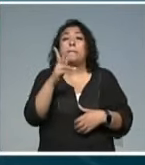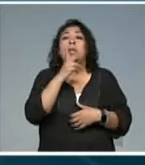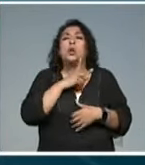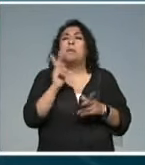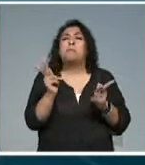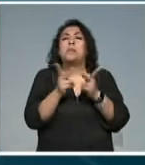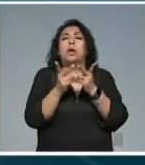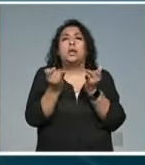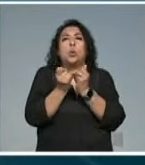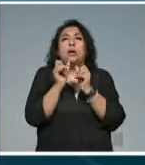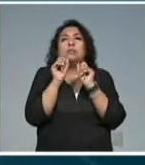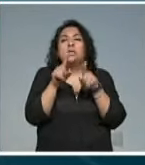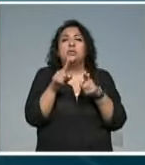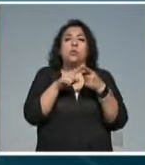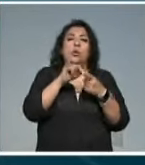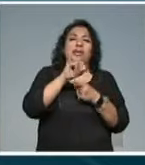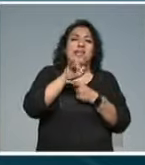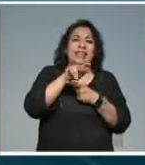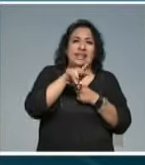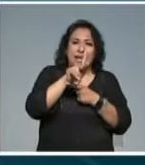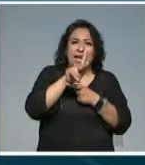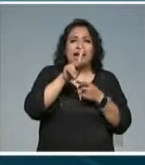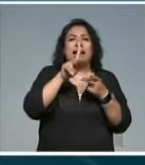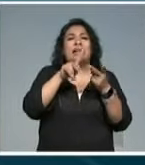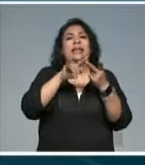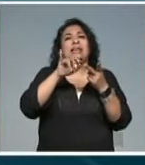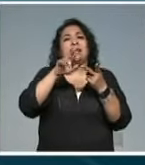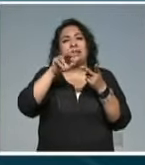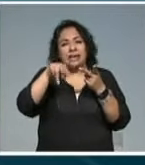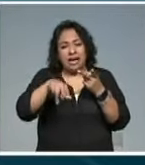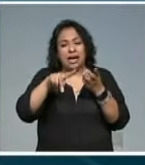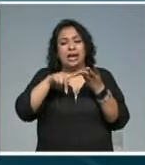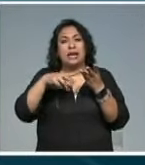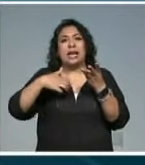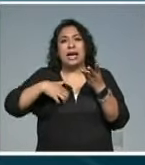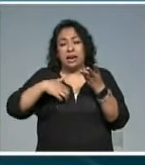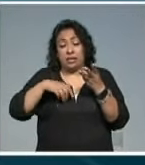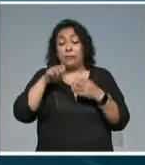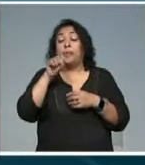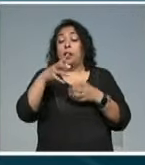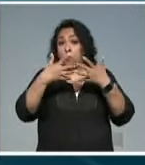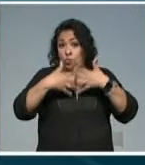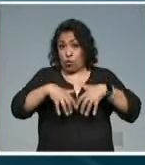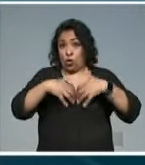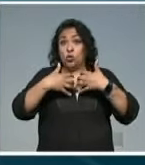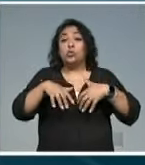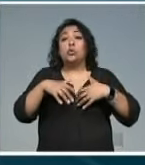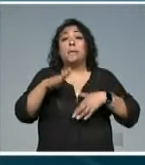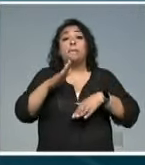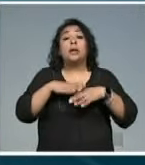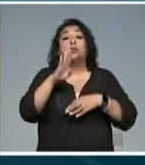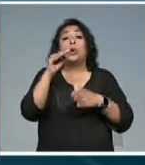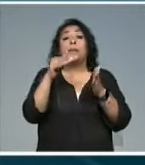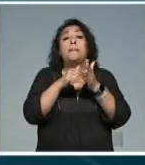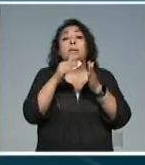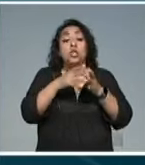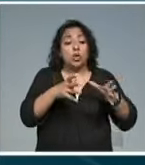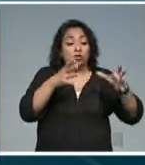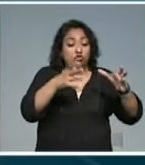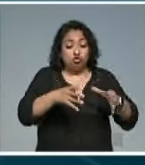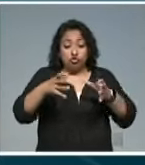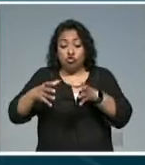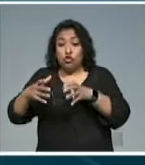tienen prácticamente Irak y, por ejemplo, Irán y Canadá. O sea, si es la producción llega a más de 9 millones de barriles por